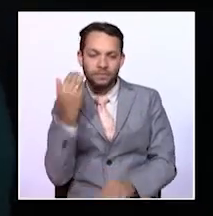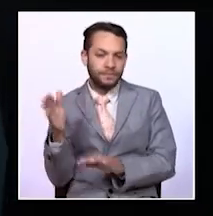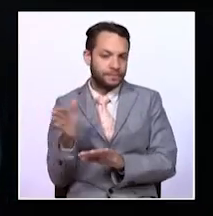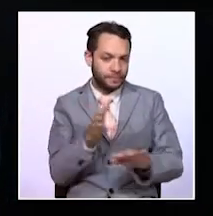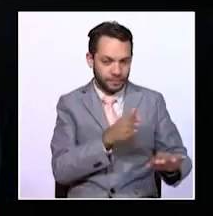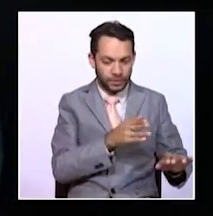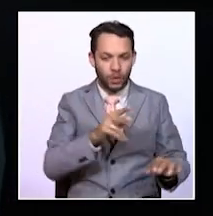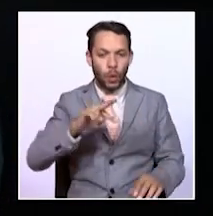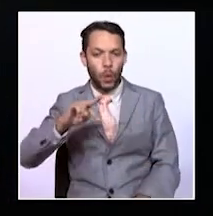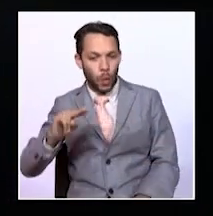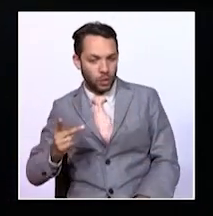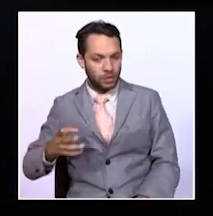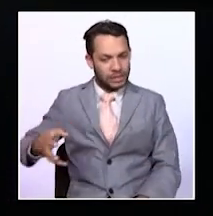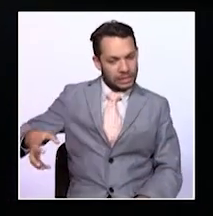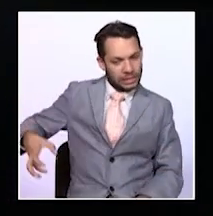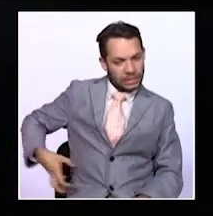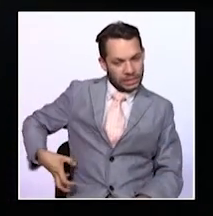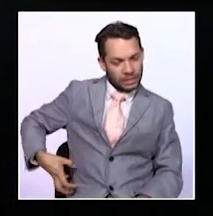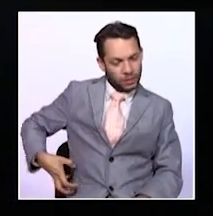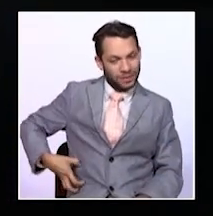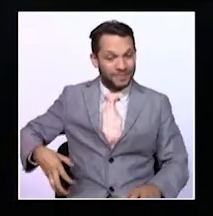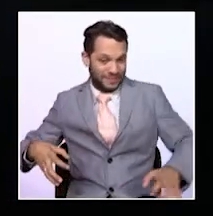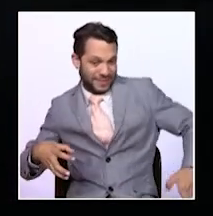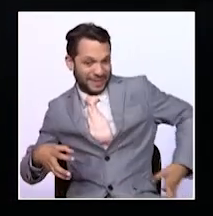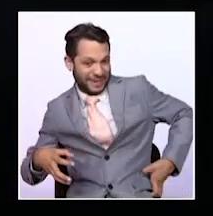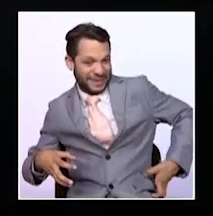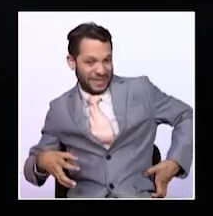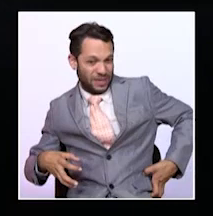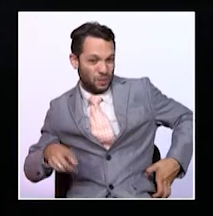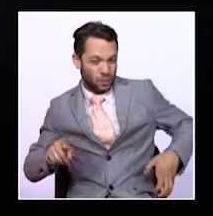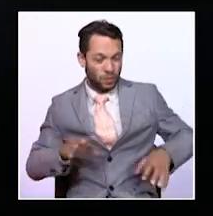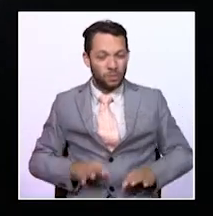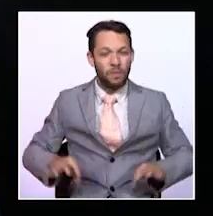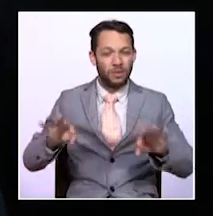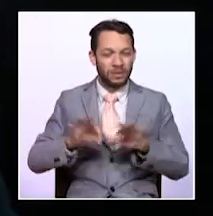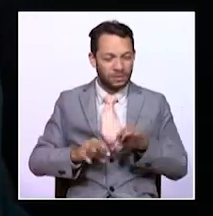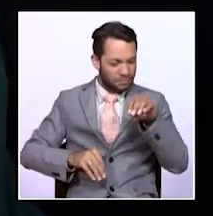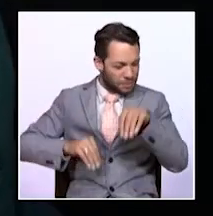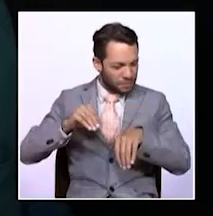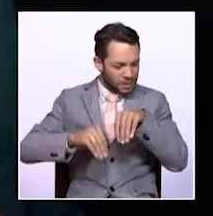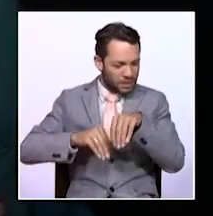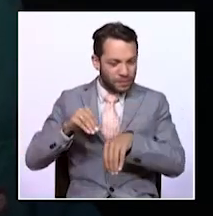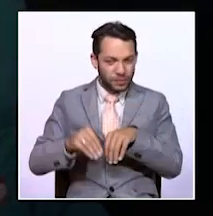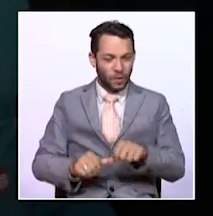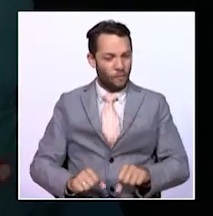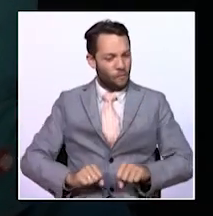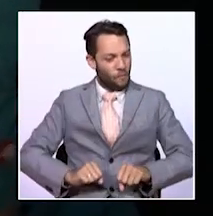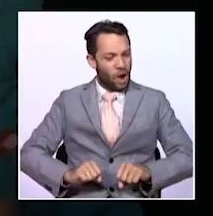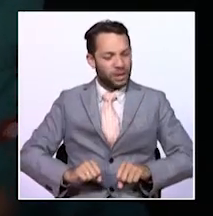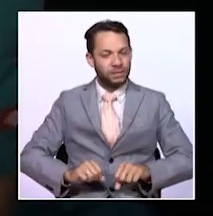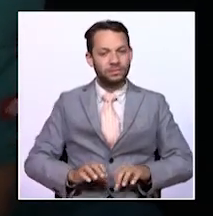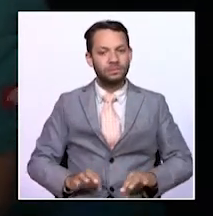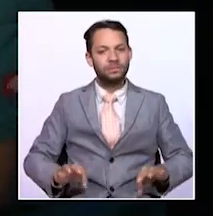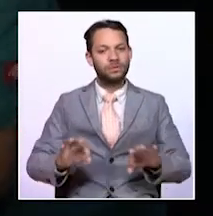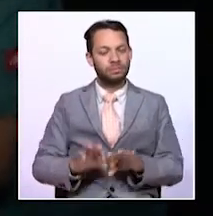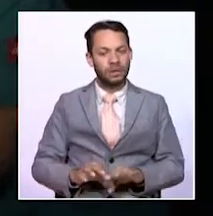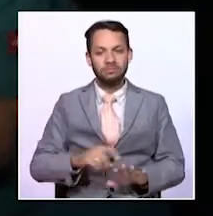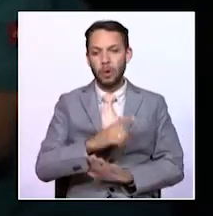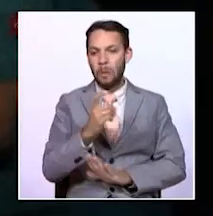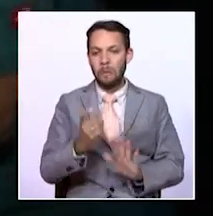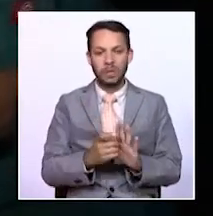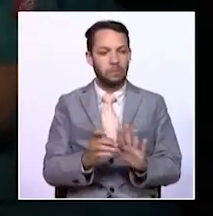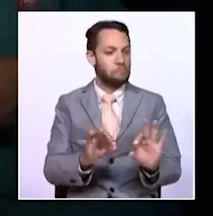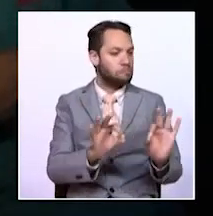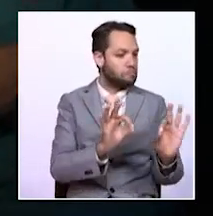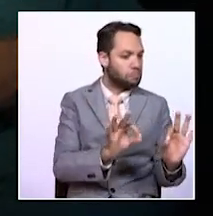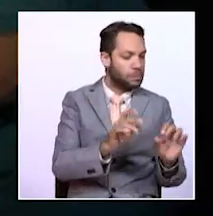otro riñón. Vamos a tomar el aire fuerte. Vemos aquí el otro riñón perfectamente.